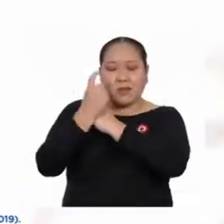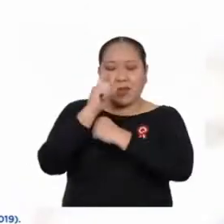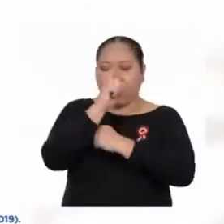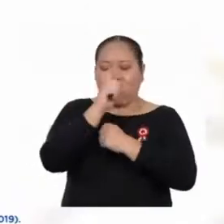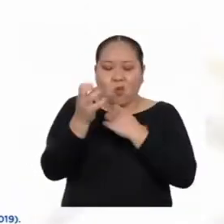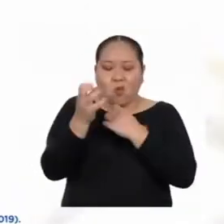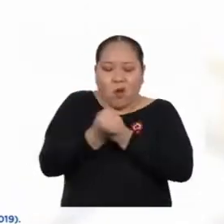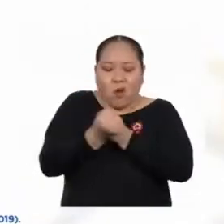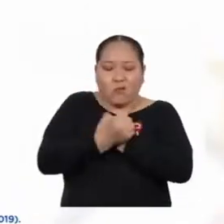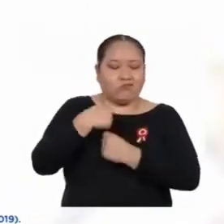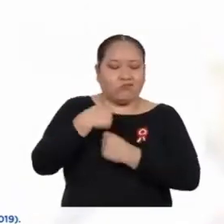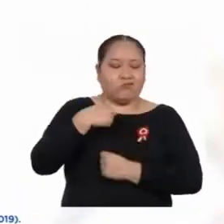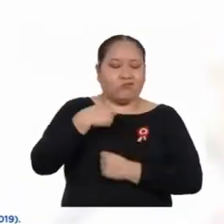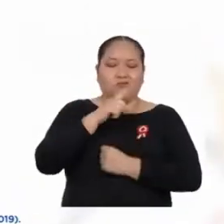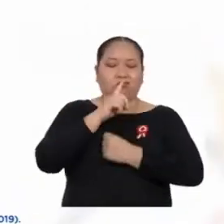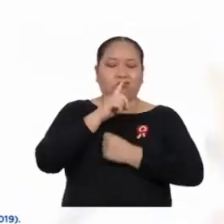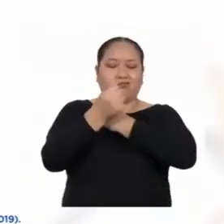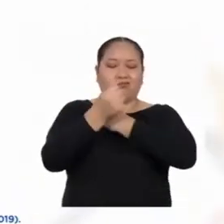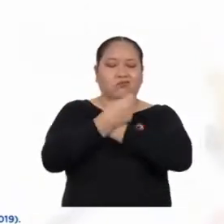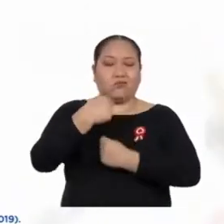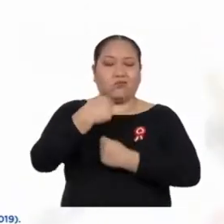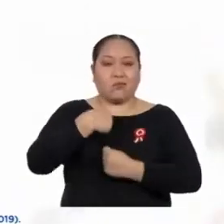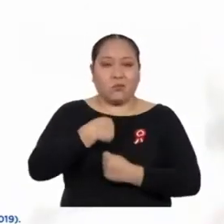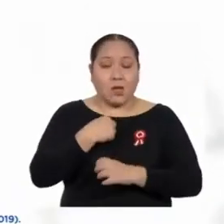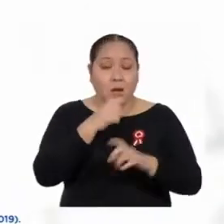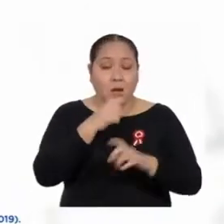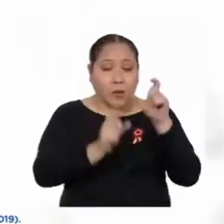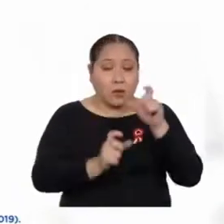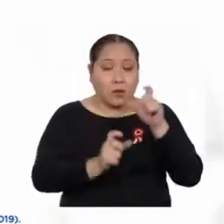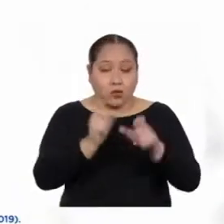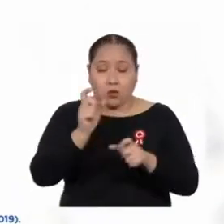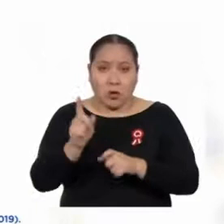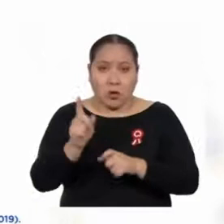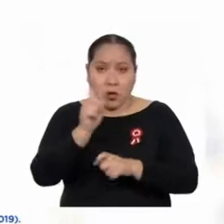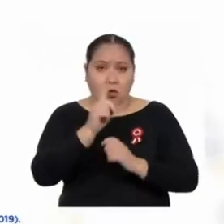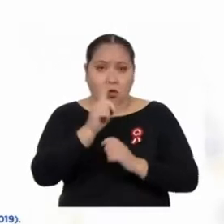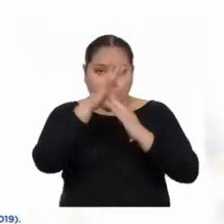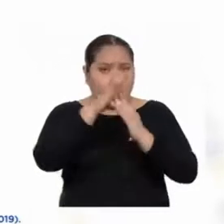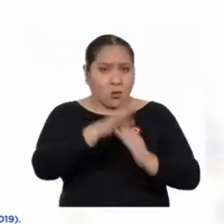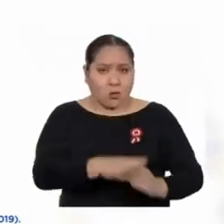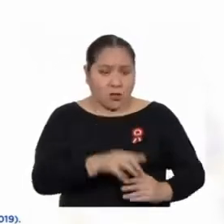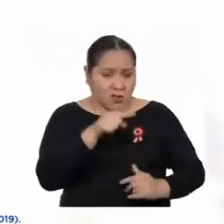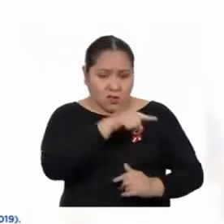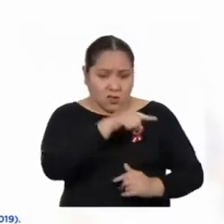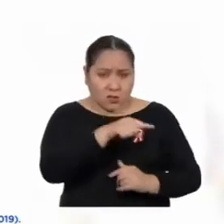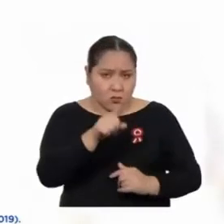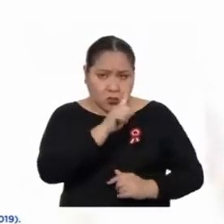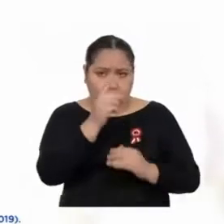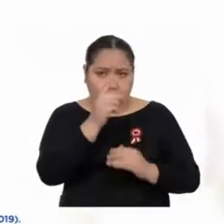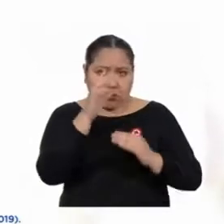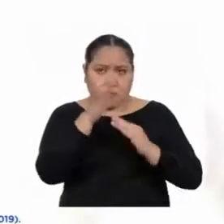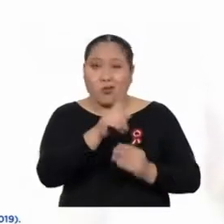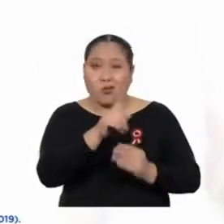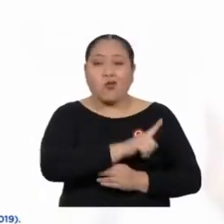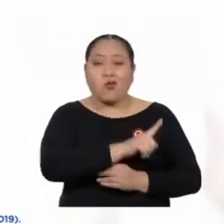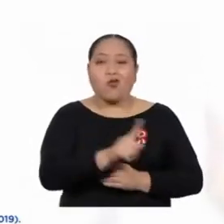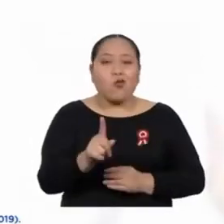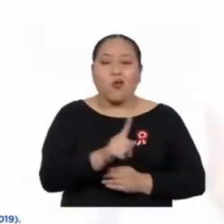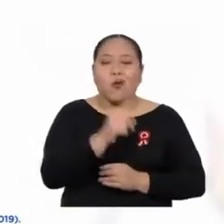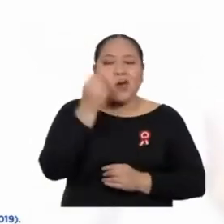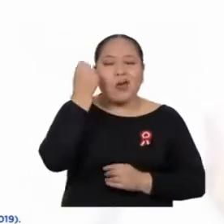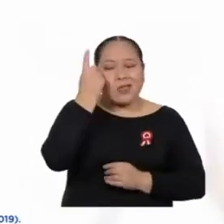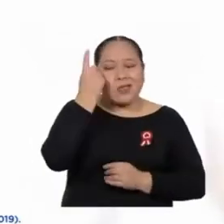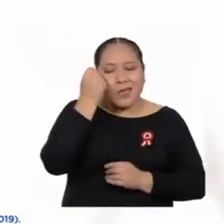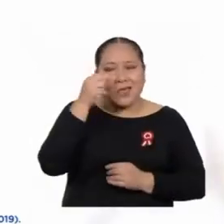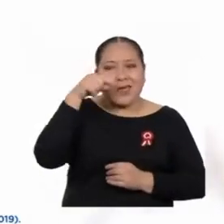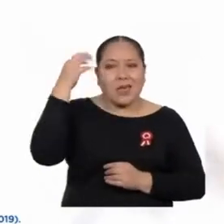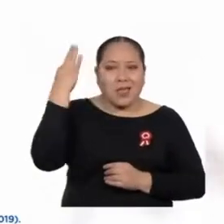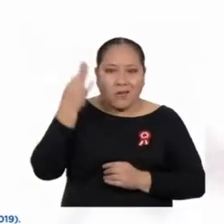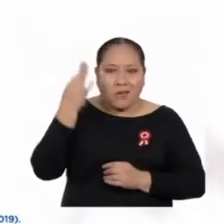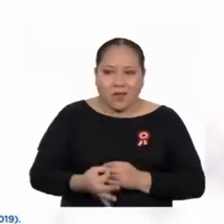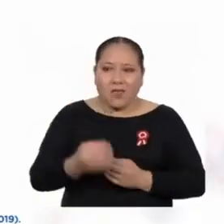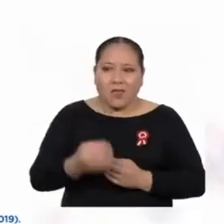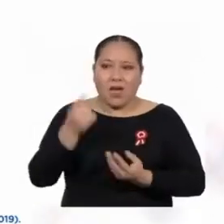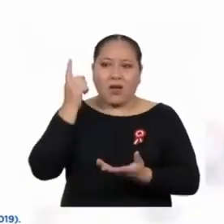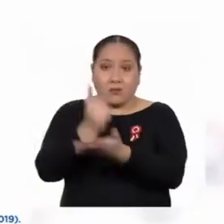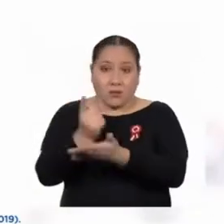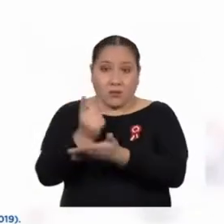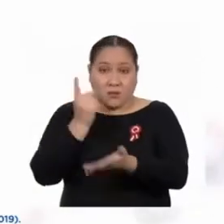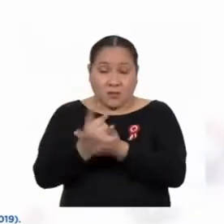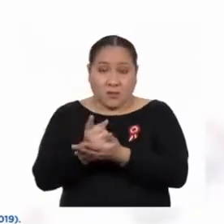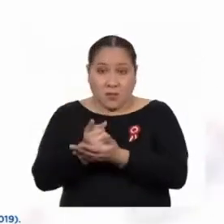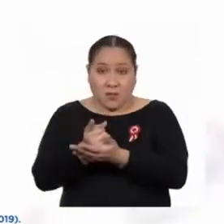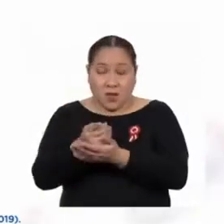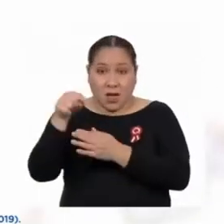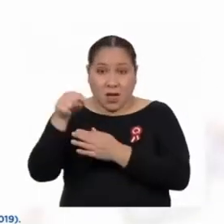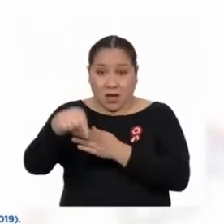amarse. Las personas que no lo sufren no entienden que es extremadamente violento. Es una de